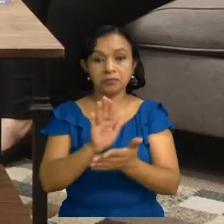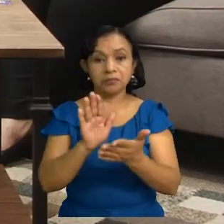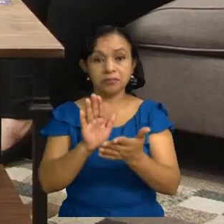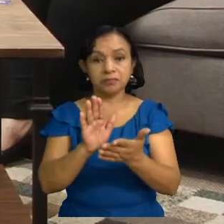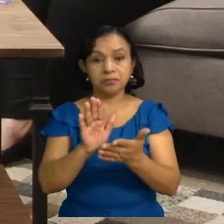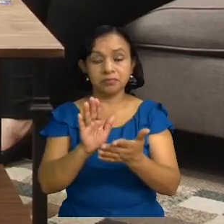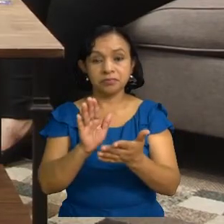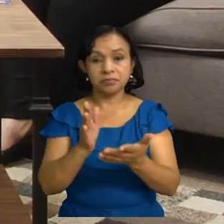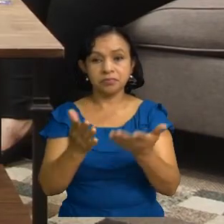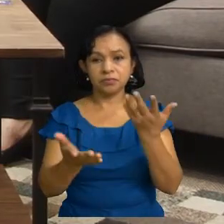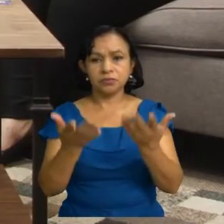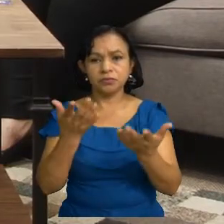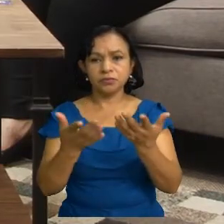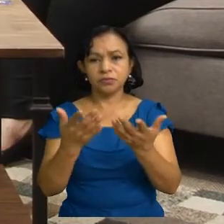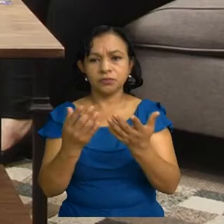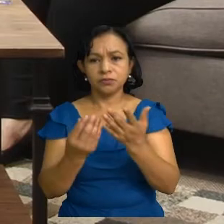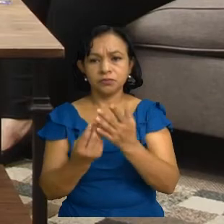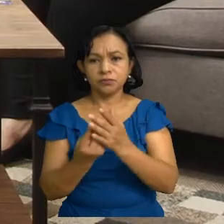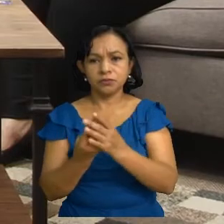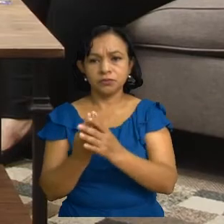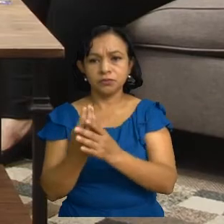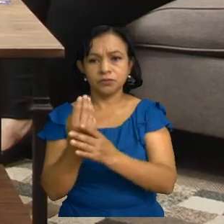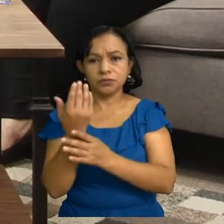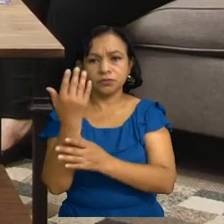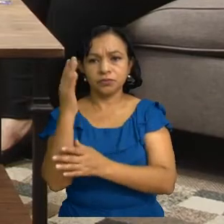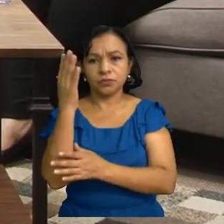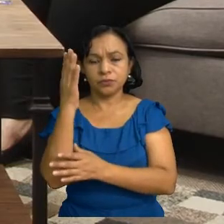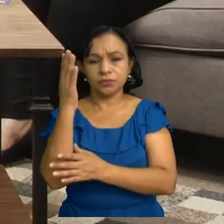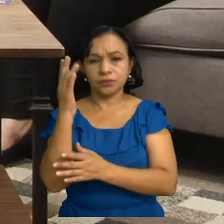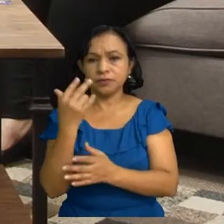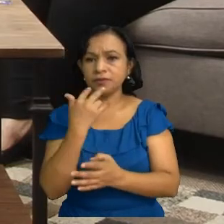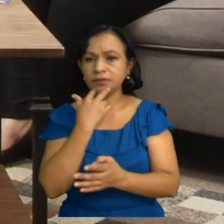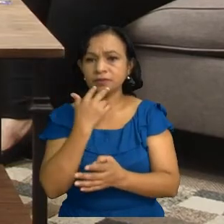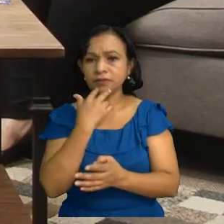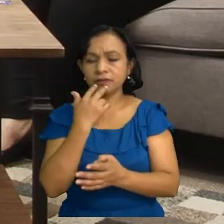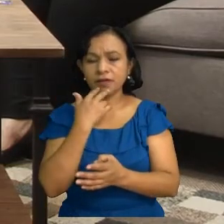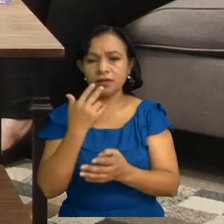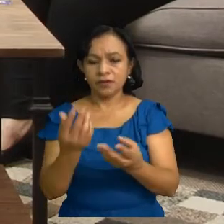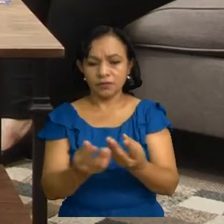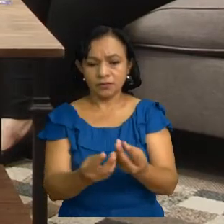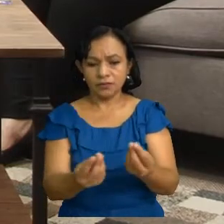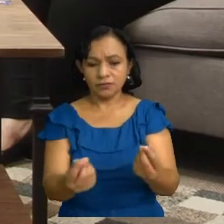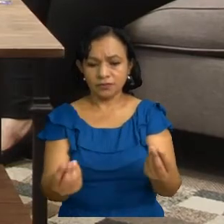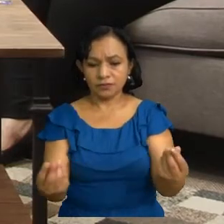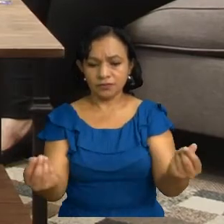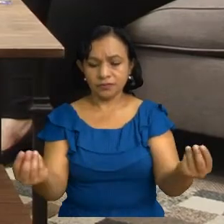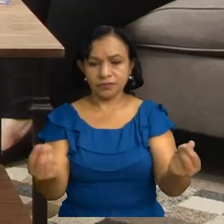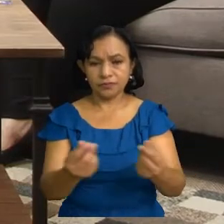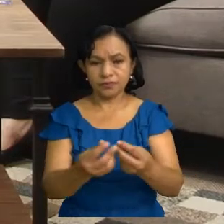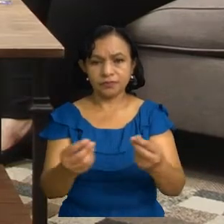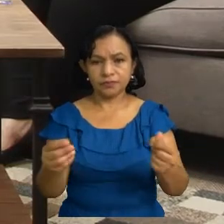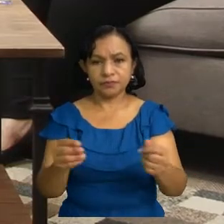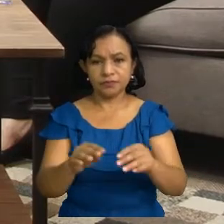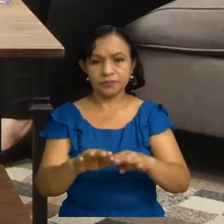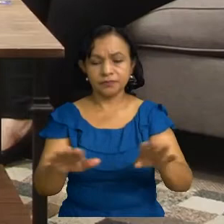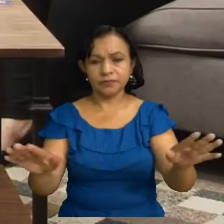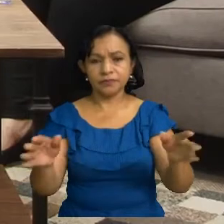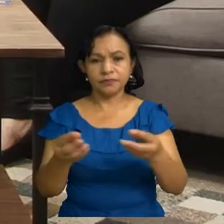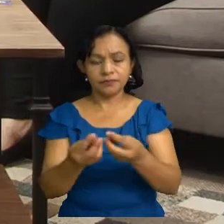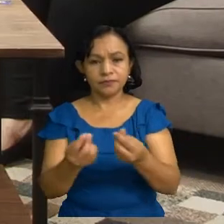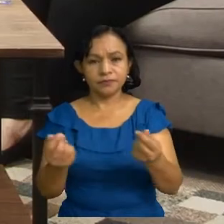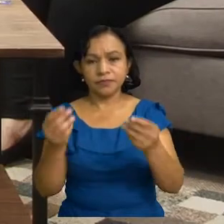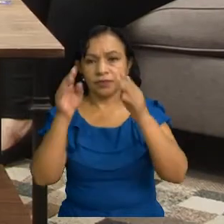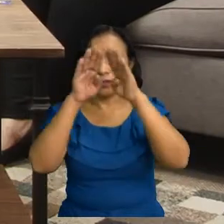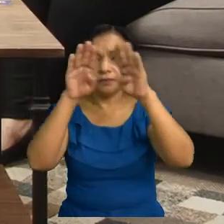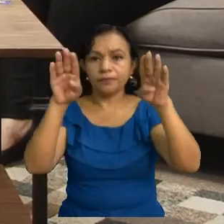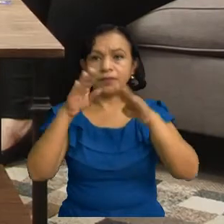pero el árbol posiblemente no tuvo la afectación porque lo que se quemó fue la ola la hojarasca